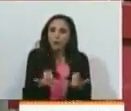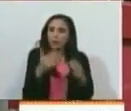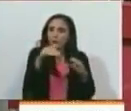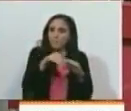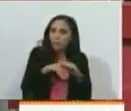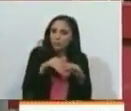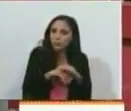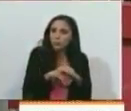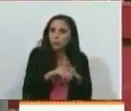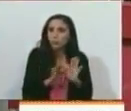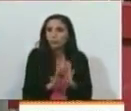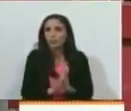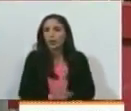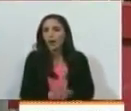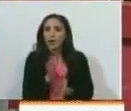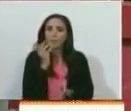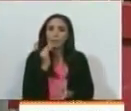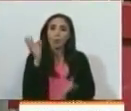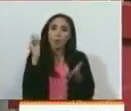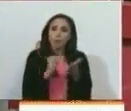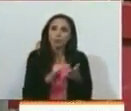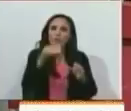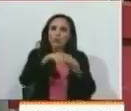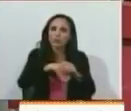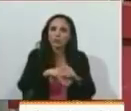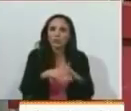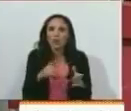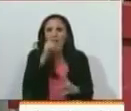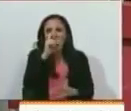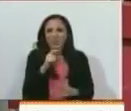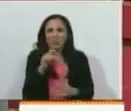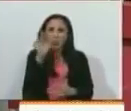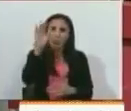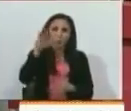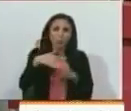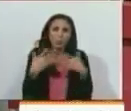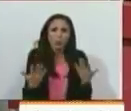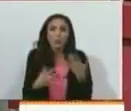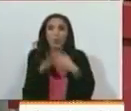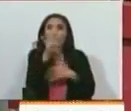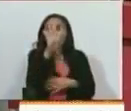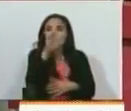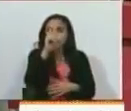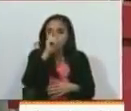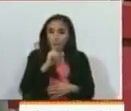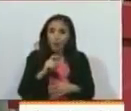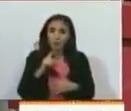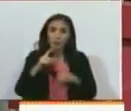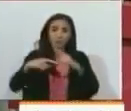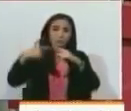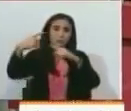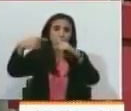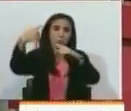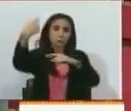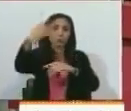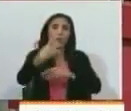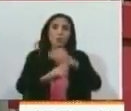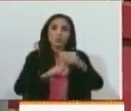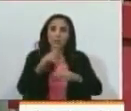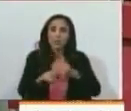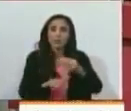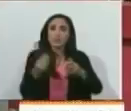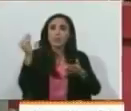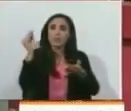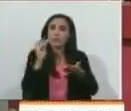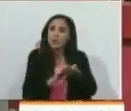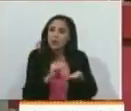próximas elecciones serán dentro de 4 años. ¿Ah? Más o menos allá en un horizonte lejano, nos va a permitir gobernar,